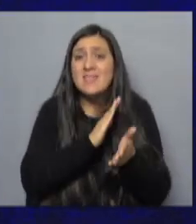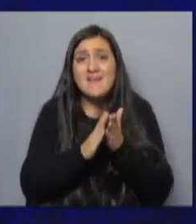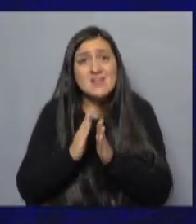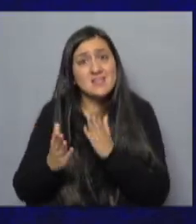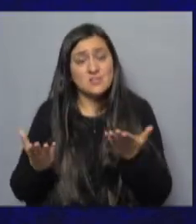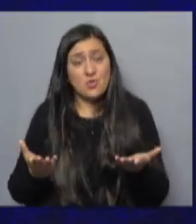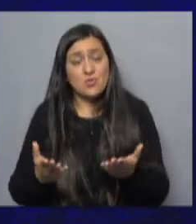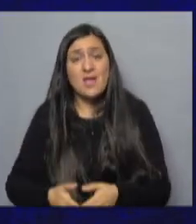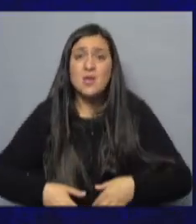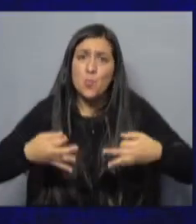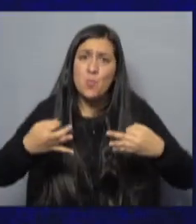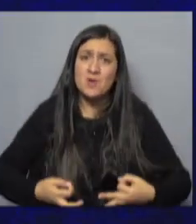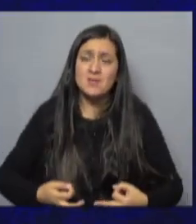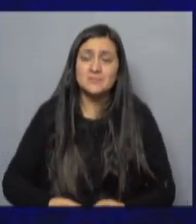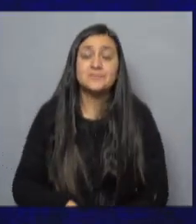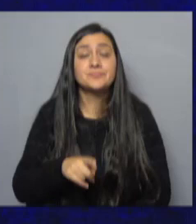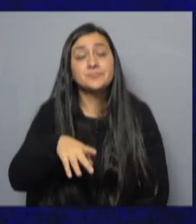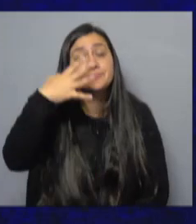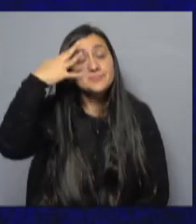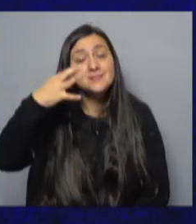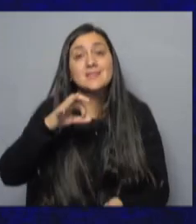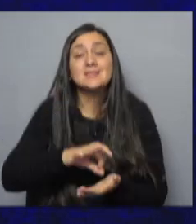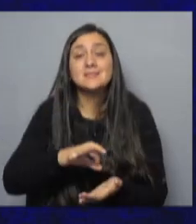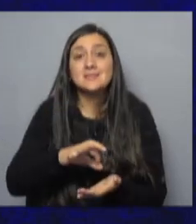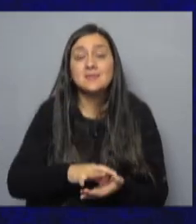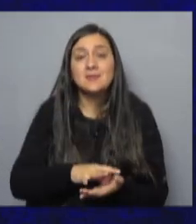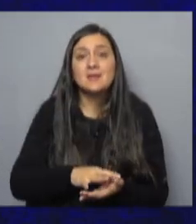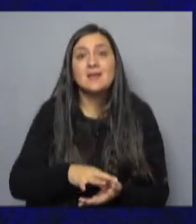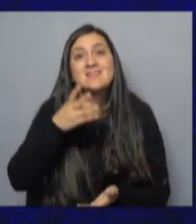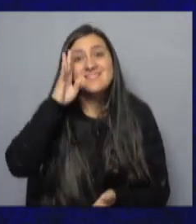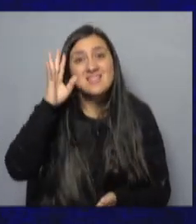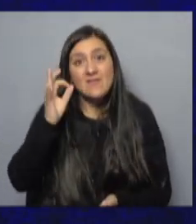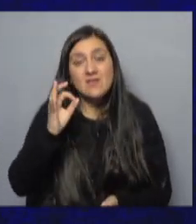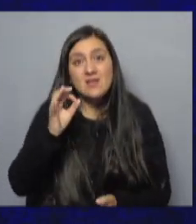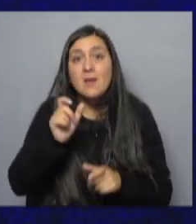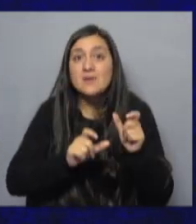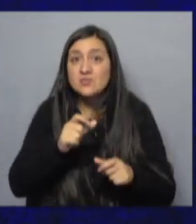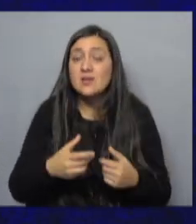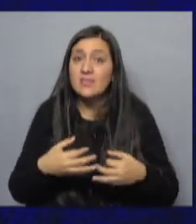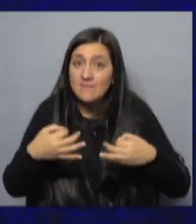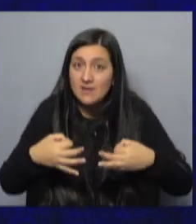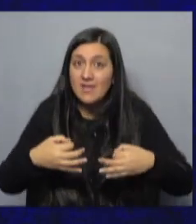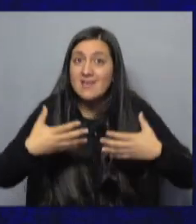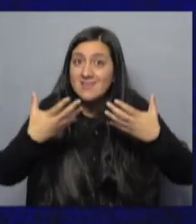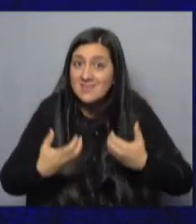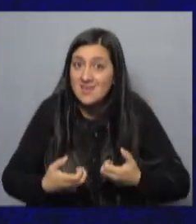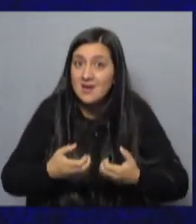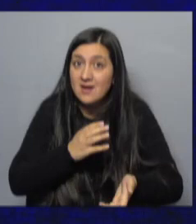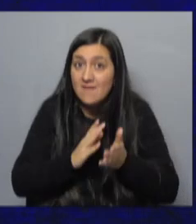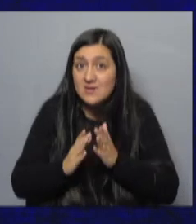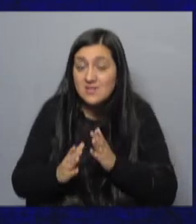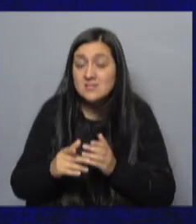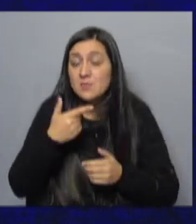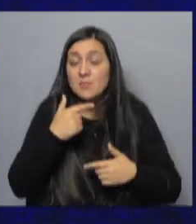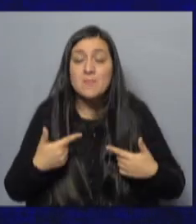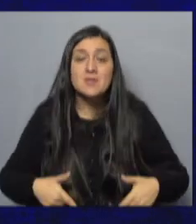¿vos crees que el sistema tiene en cuenta a las personas que evidentemente quieren rehabilitarse? Cuando digo sistema me refiero al Ministerio de